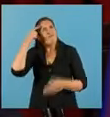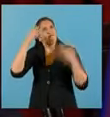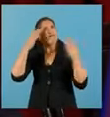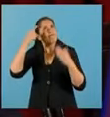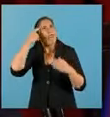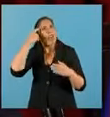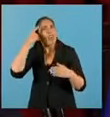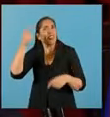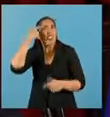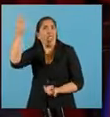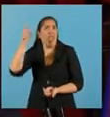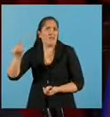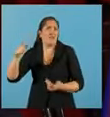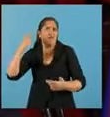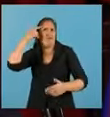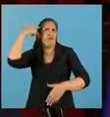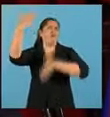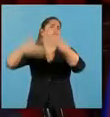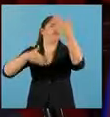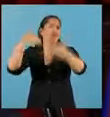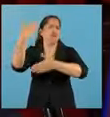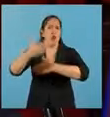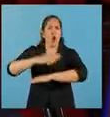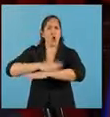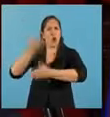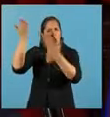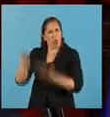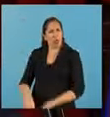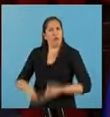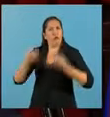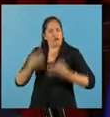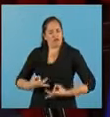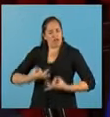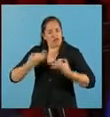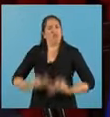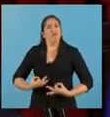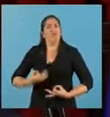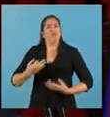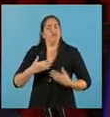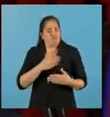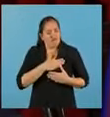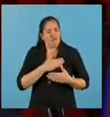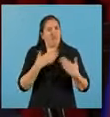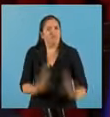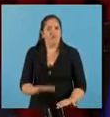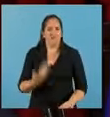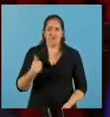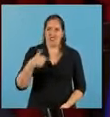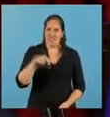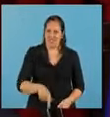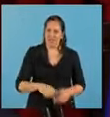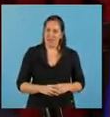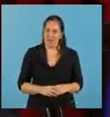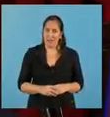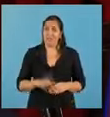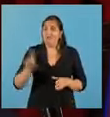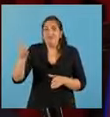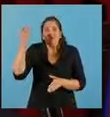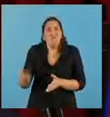su época y una conducta absolutamente signada por la honestidad y la entrega. Los fundadores de esta